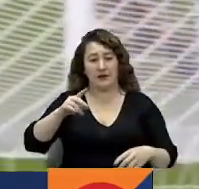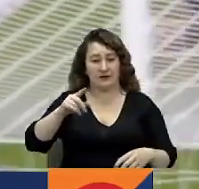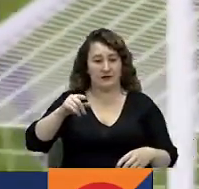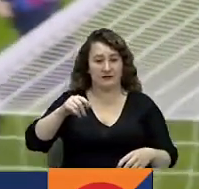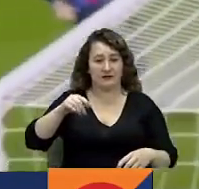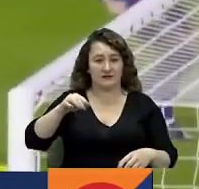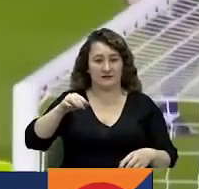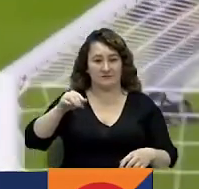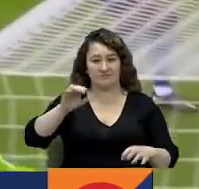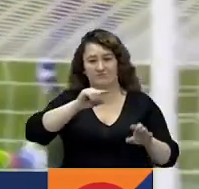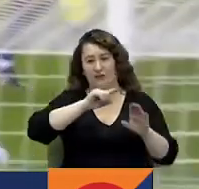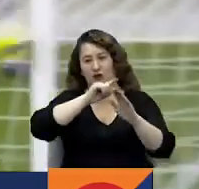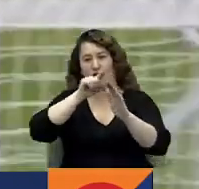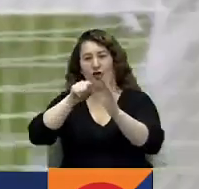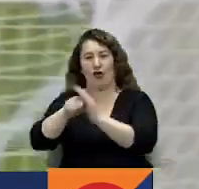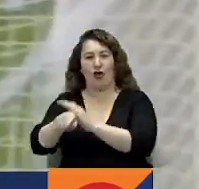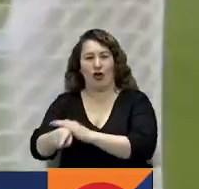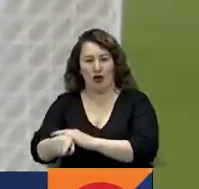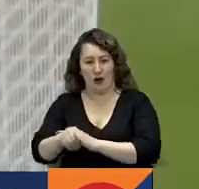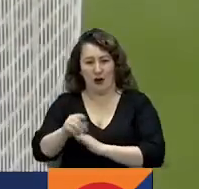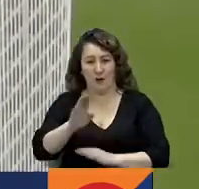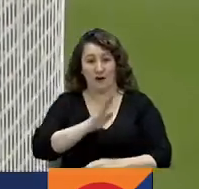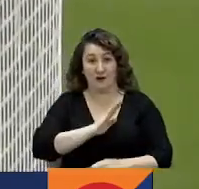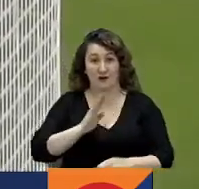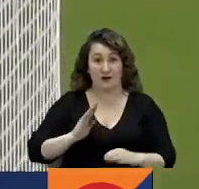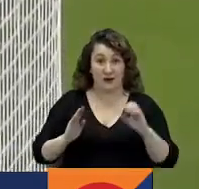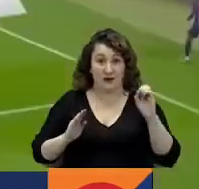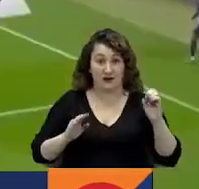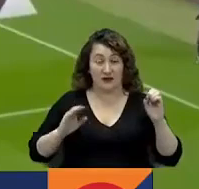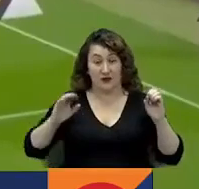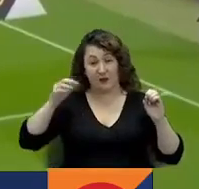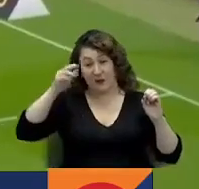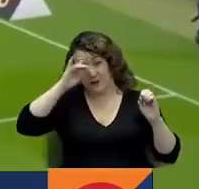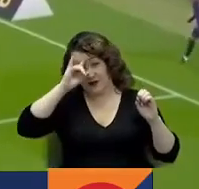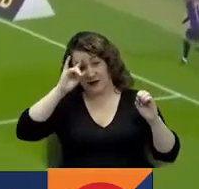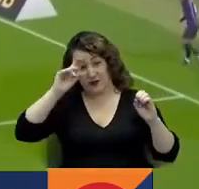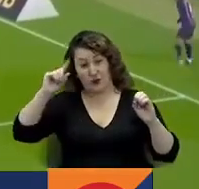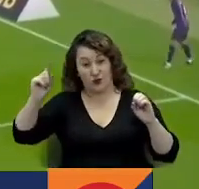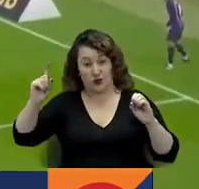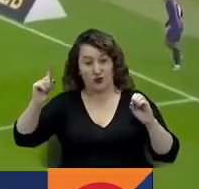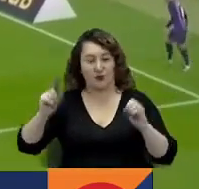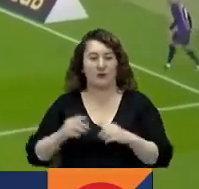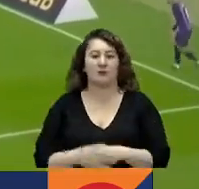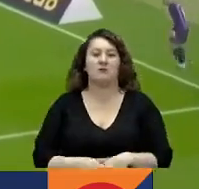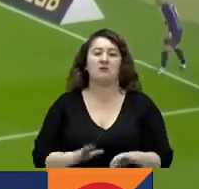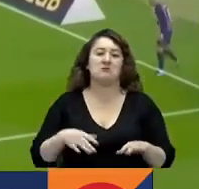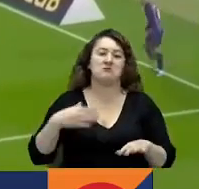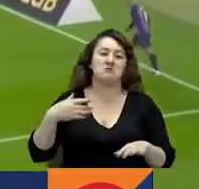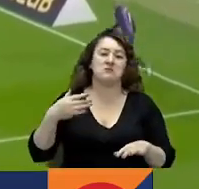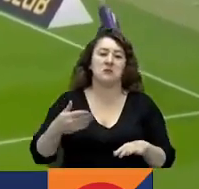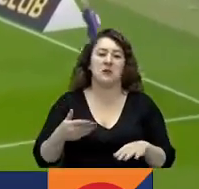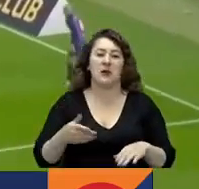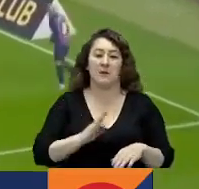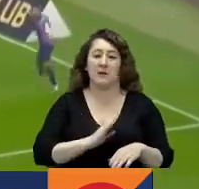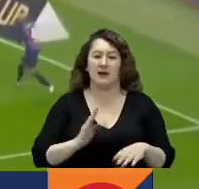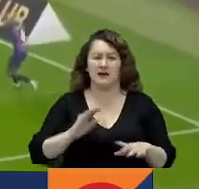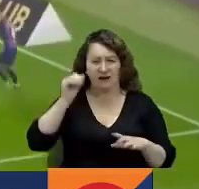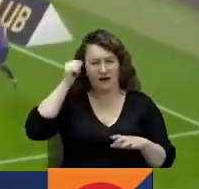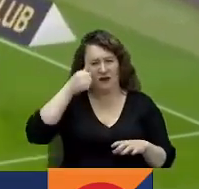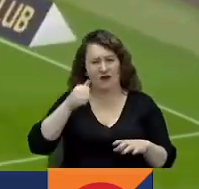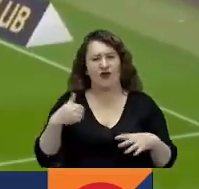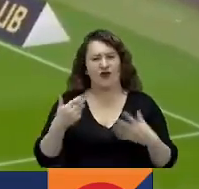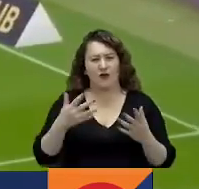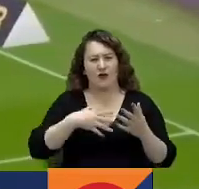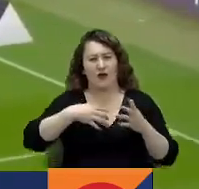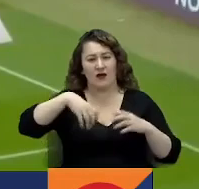puso cuesta arriba. Barcelona 0, Real Madrid 1. Pero el Barça retomó la mística y recordó cómo ganó los 2 últimos